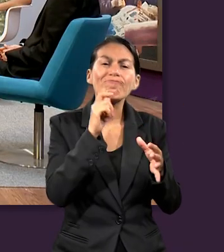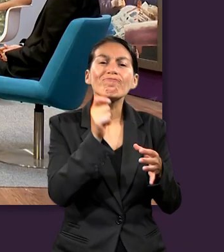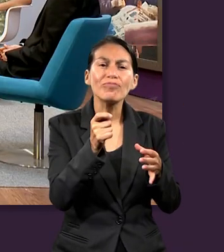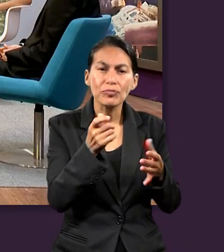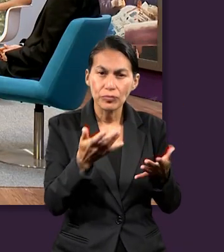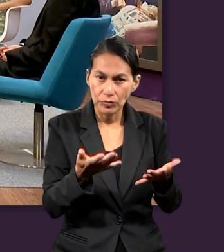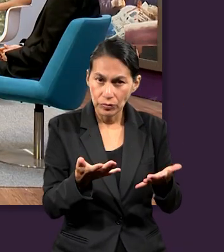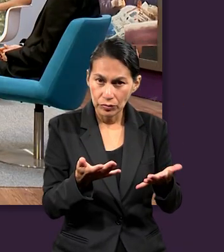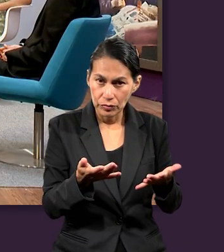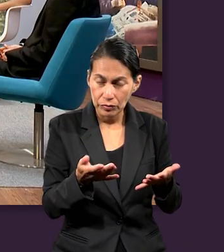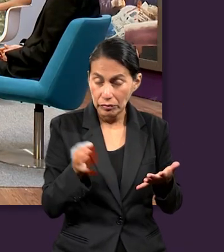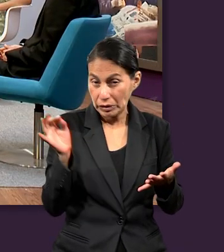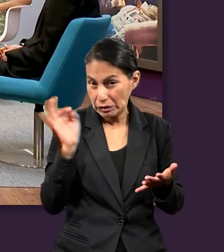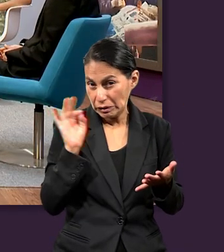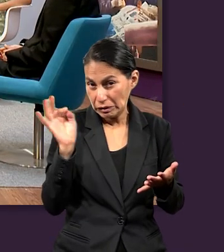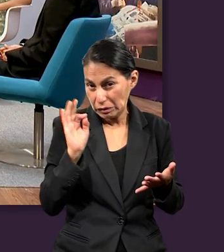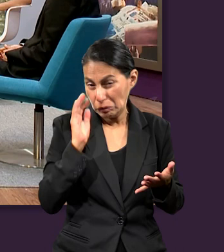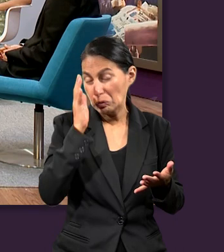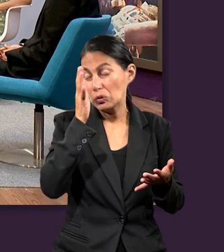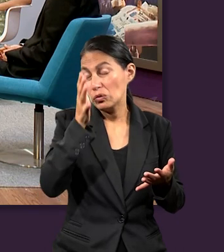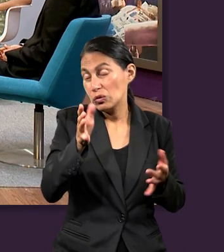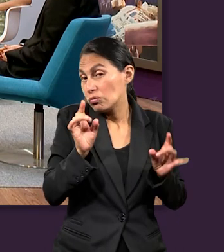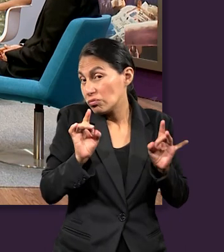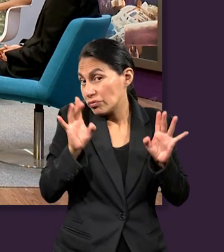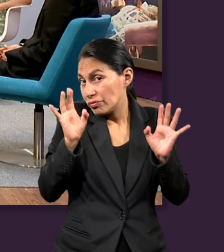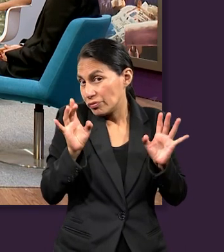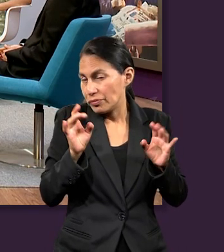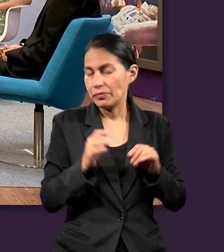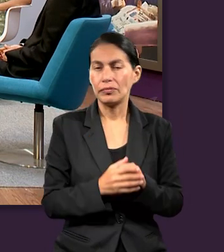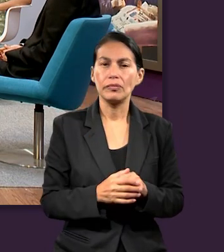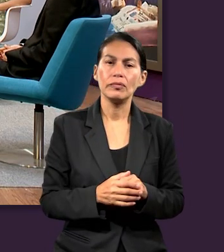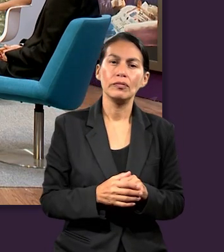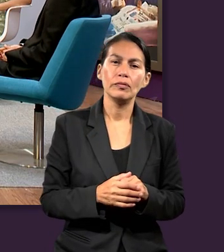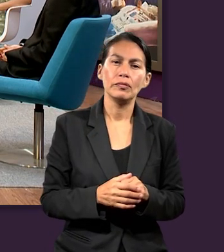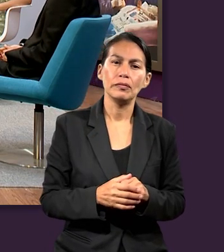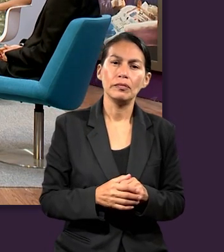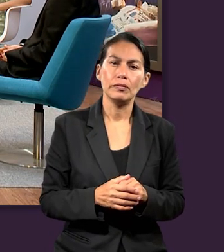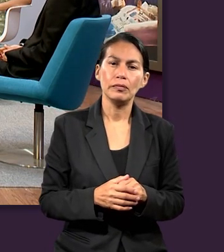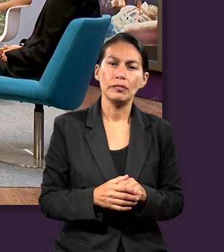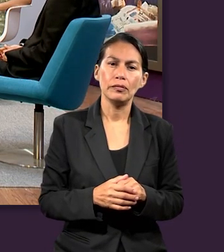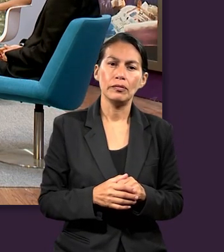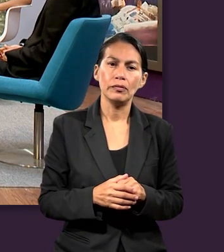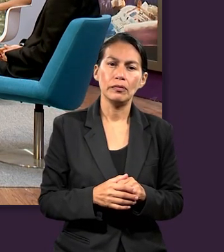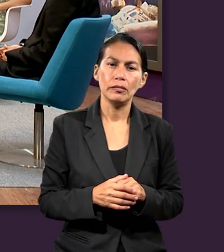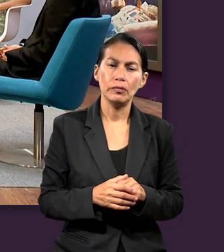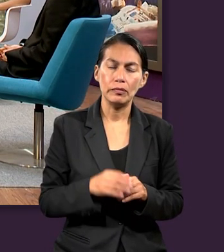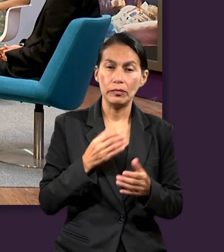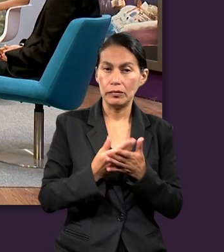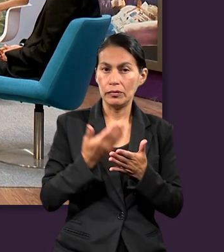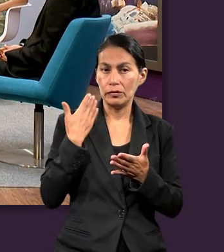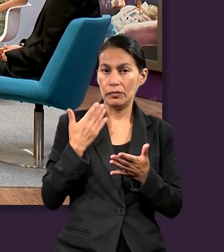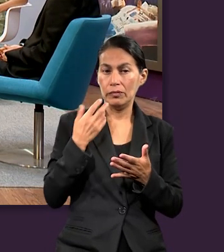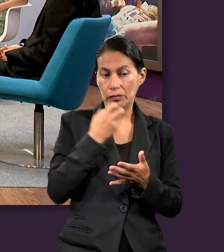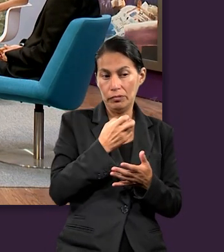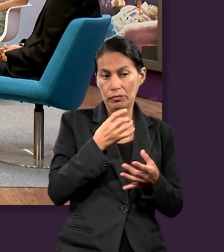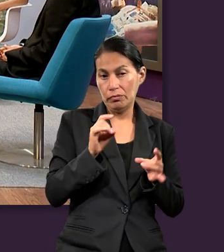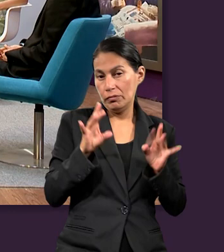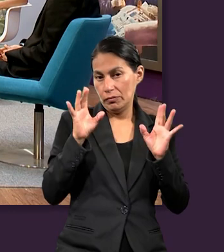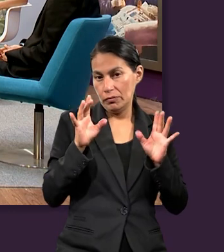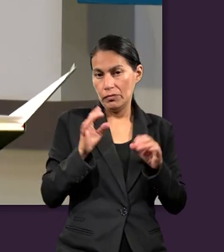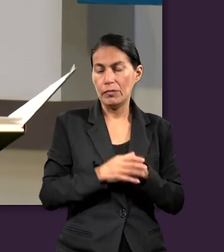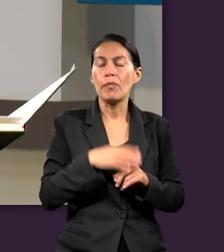cosa que es lo que podría producir una Unión como la que sucedió en ese tiempo